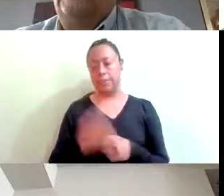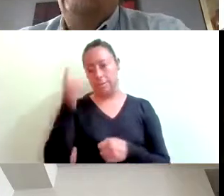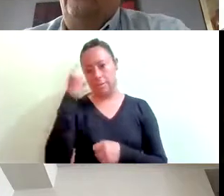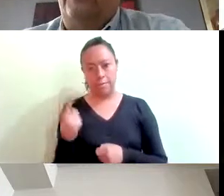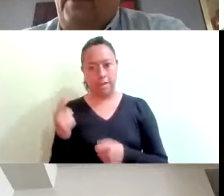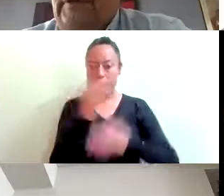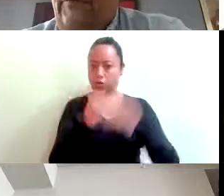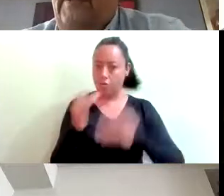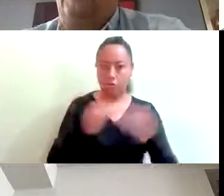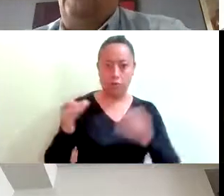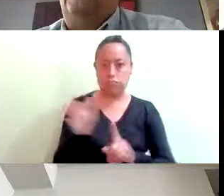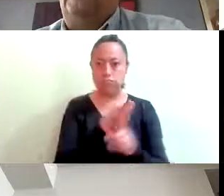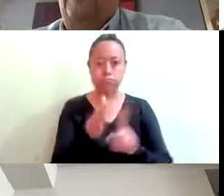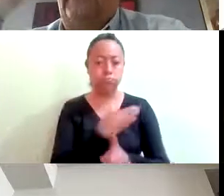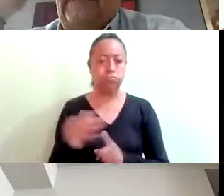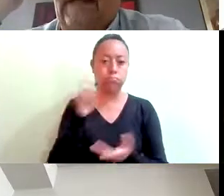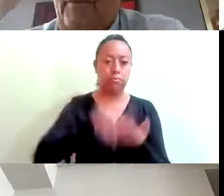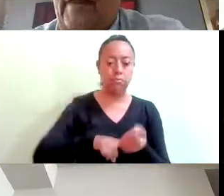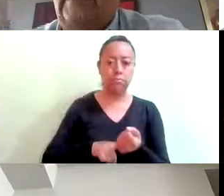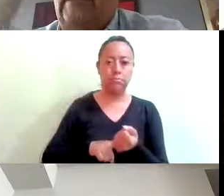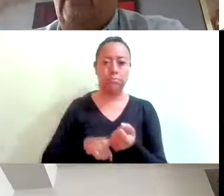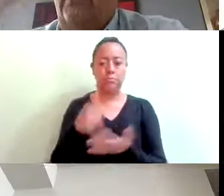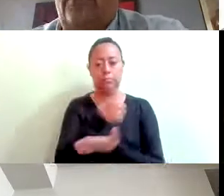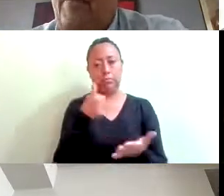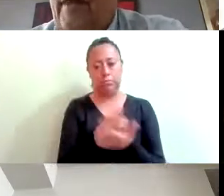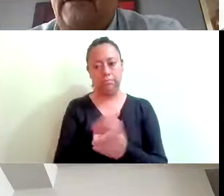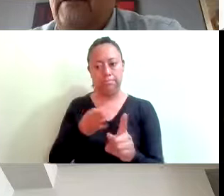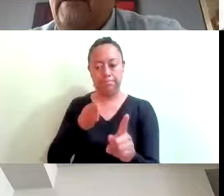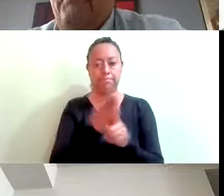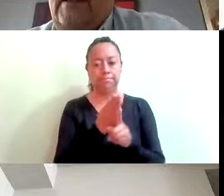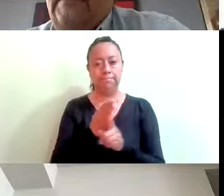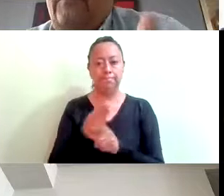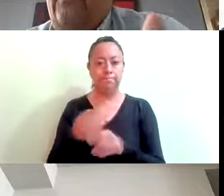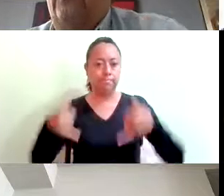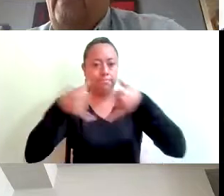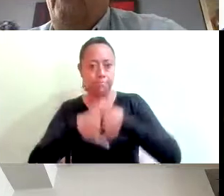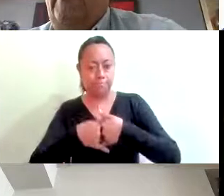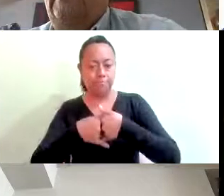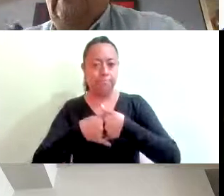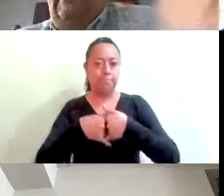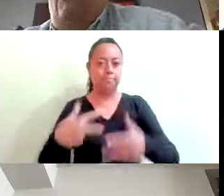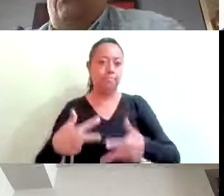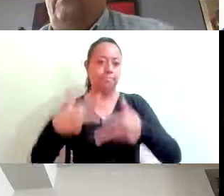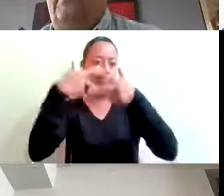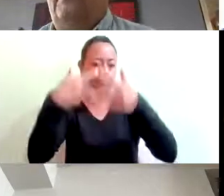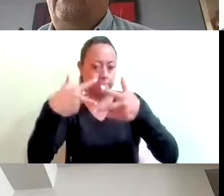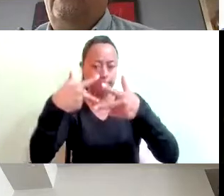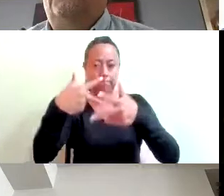ciudad, sino específicamente el tema de las llamadas y de las videollamadas que desafortunadamente